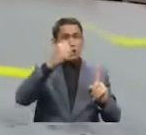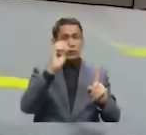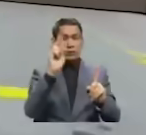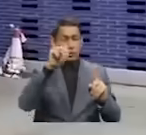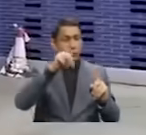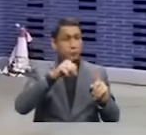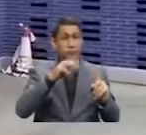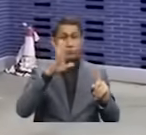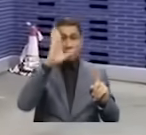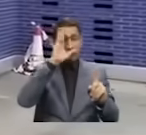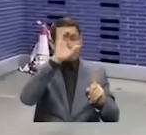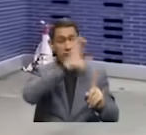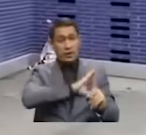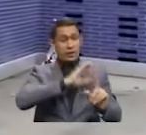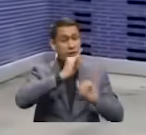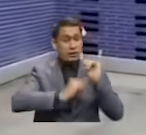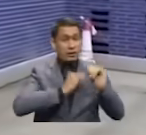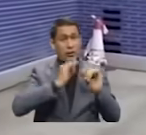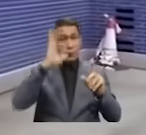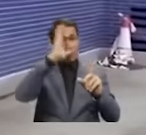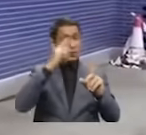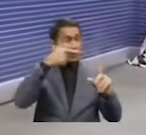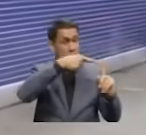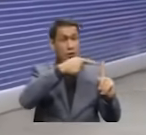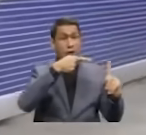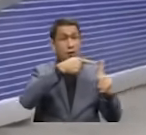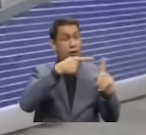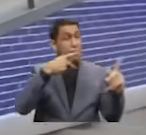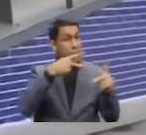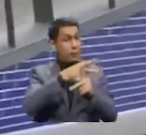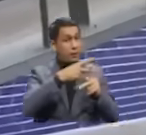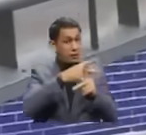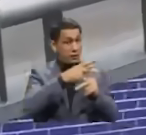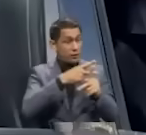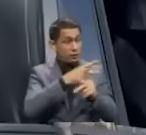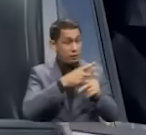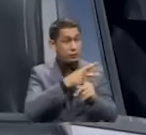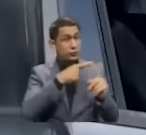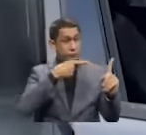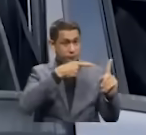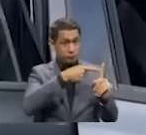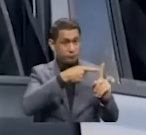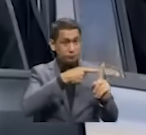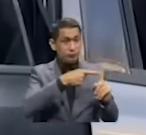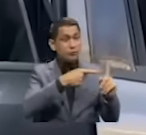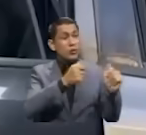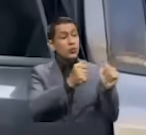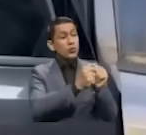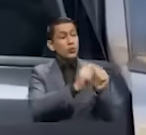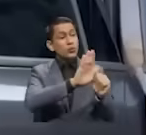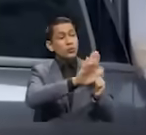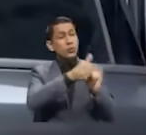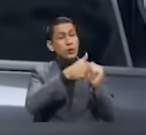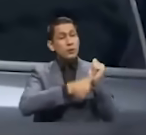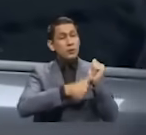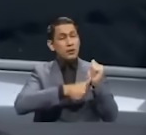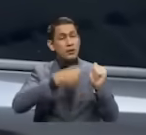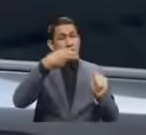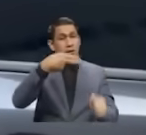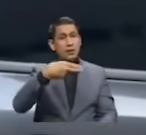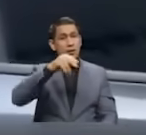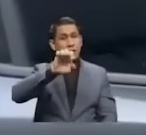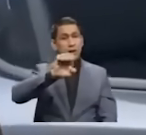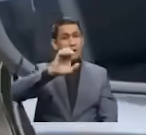la Interpol por ser uno de los líderes principales de la estructura criminal, junto con su hermano Héctor Rutherford